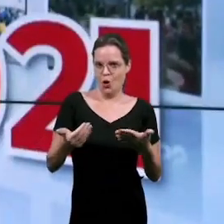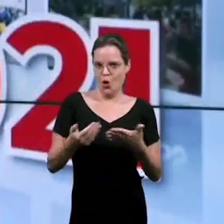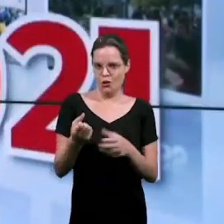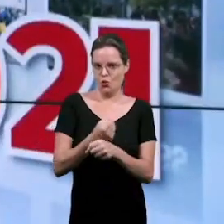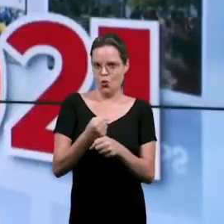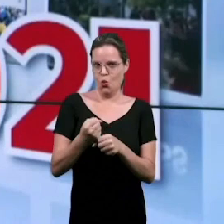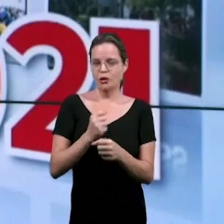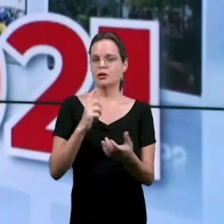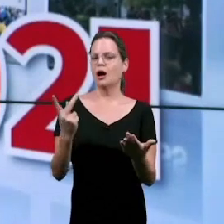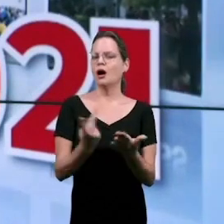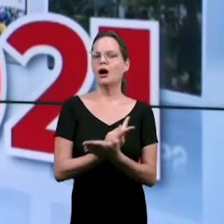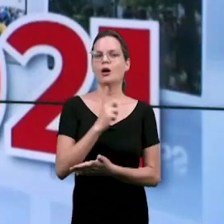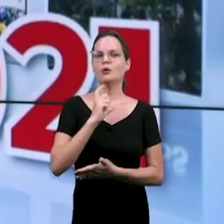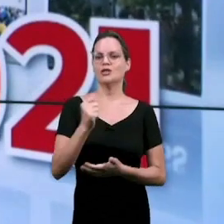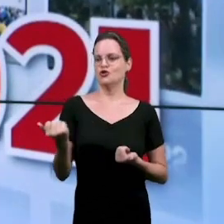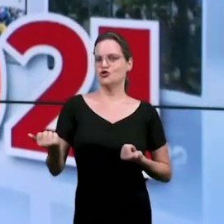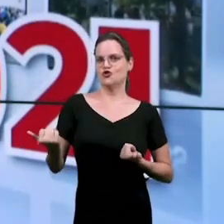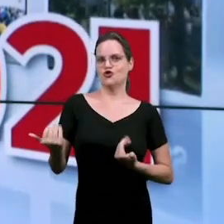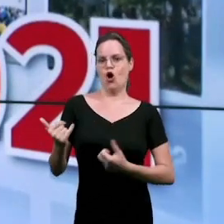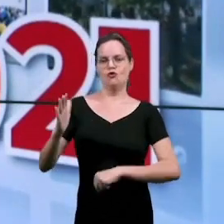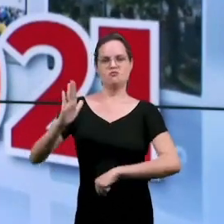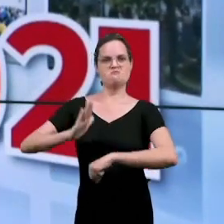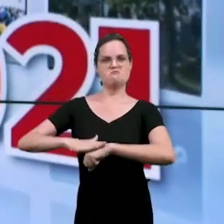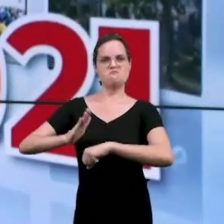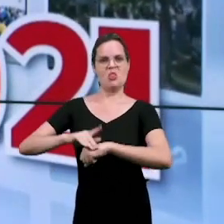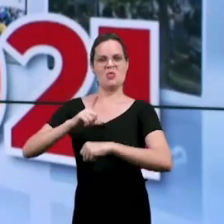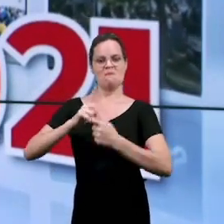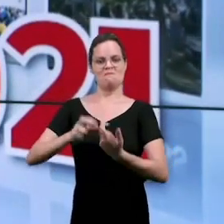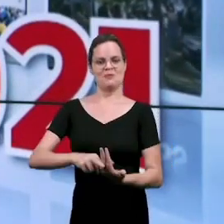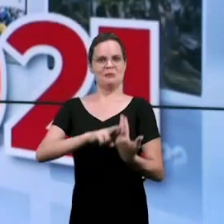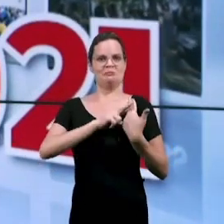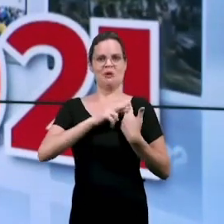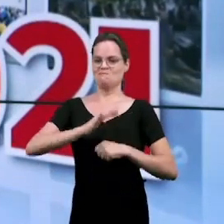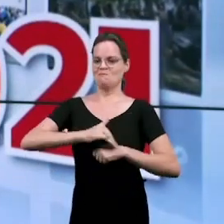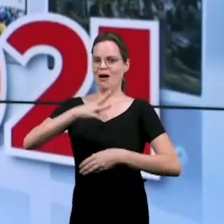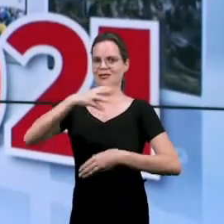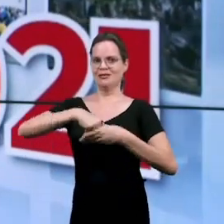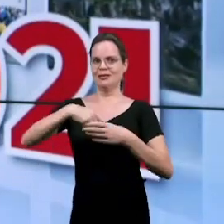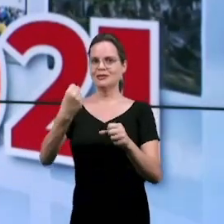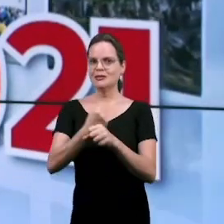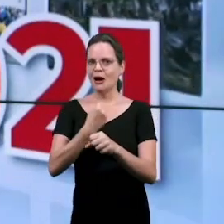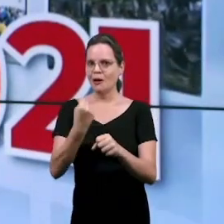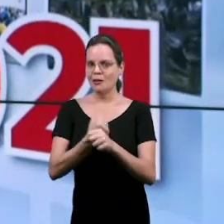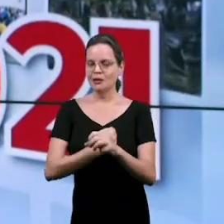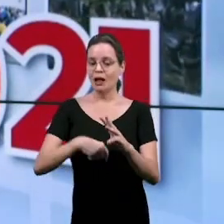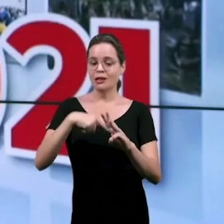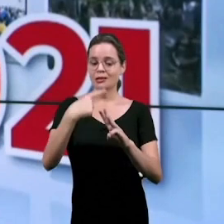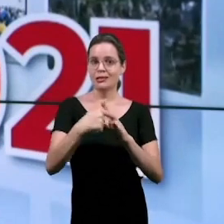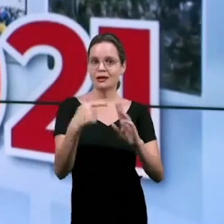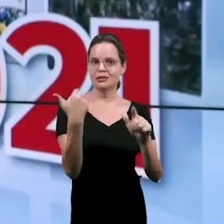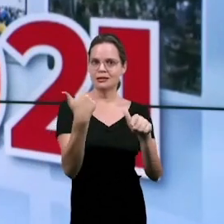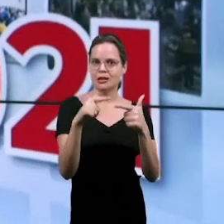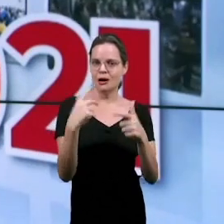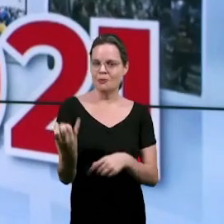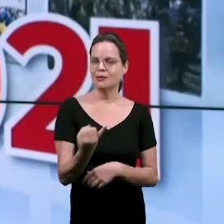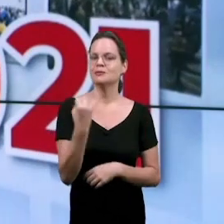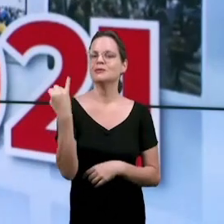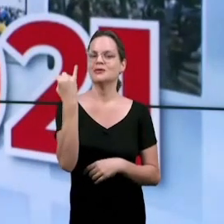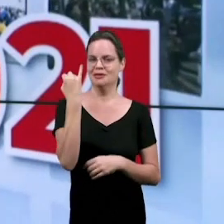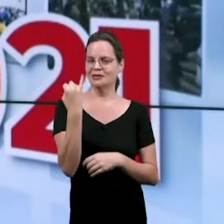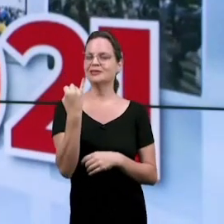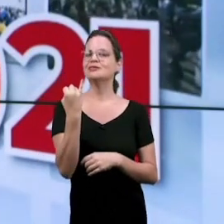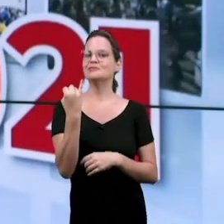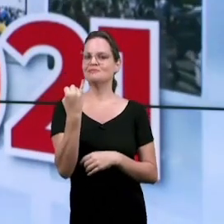En septiembre de este año, los jóvenes pasaron a tener un protagonismo todavía mayor en la obra y tres